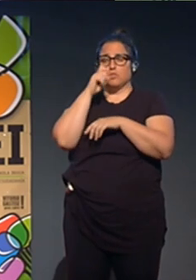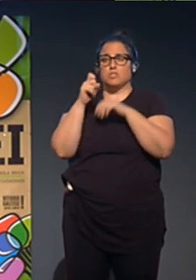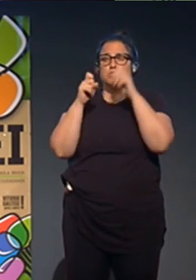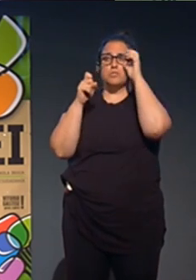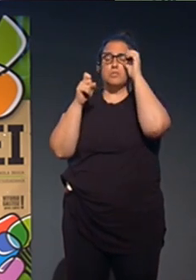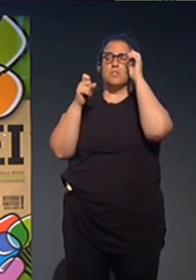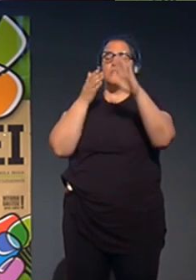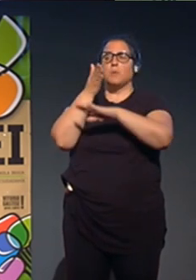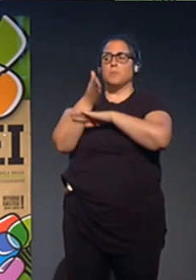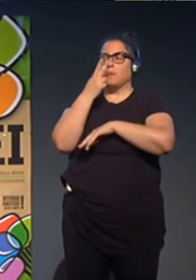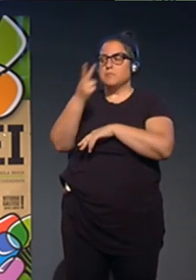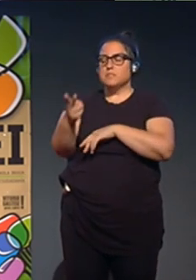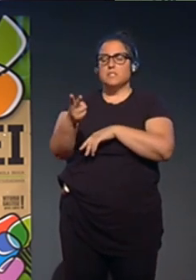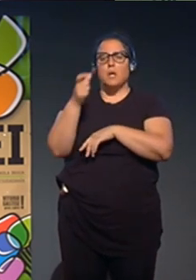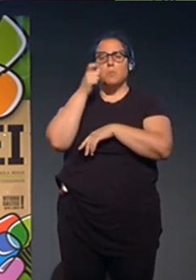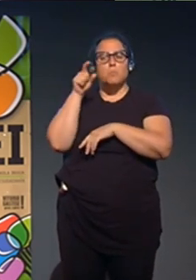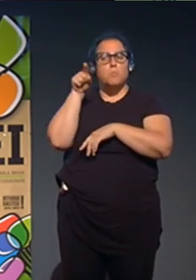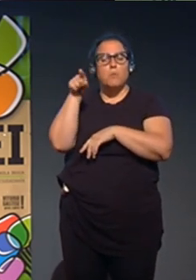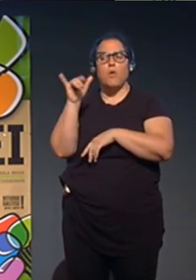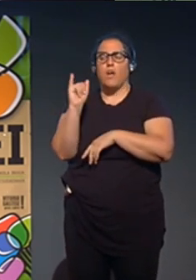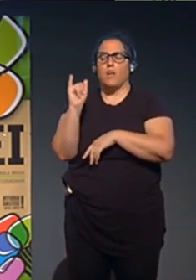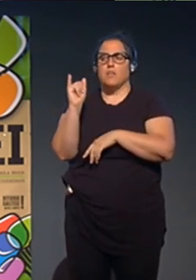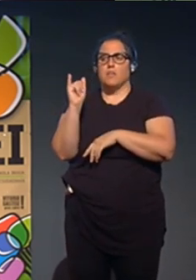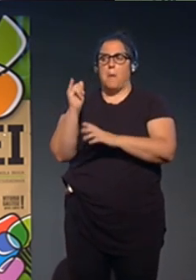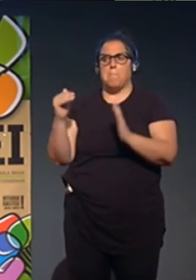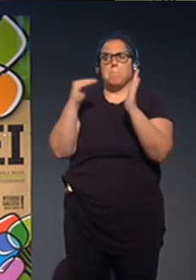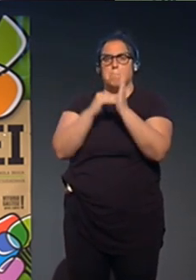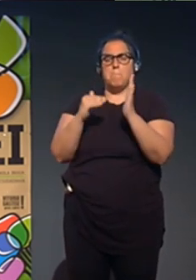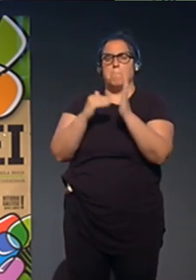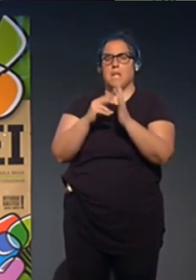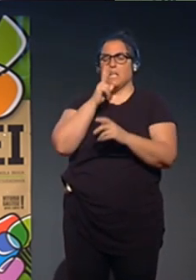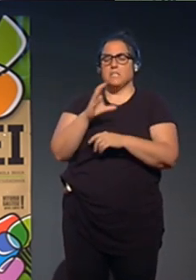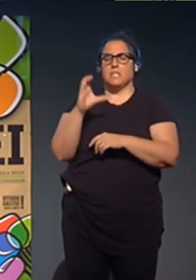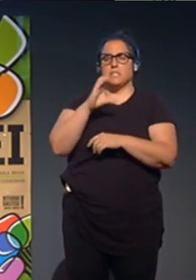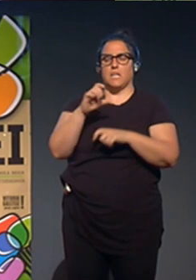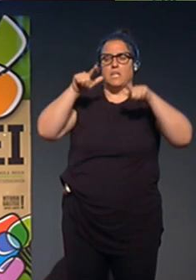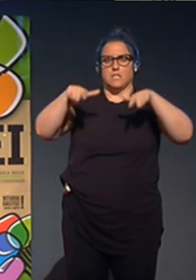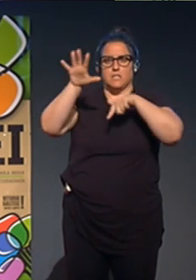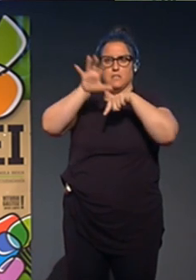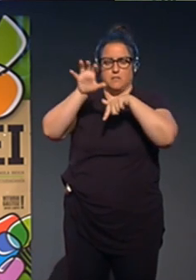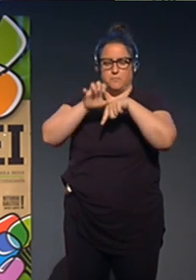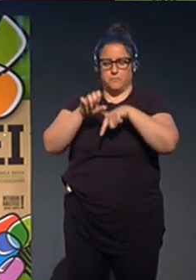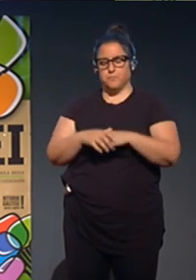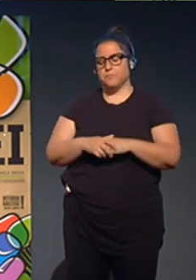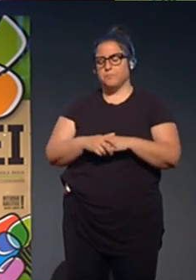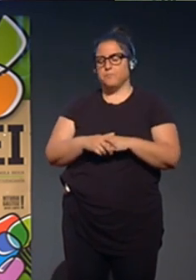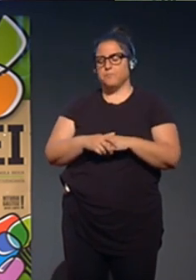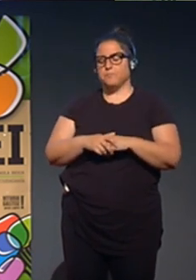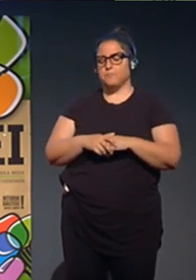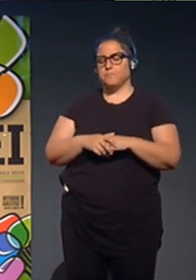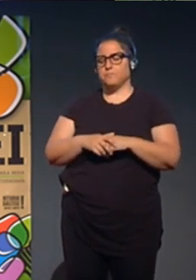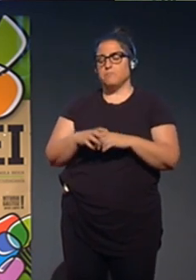a una amiga suya y hemos vimos que en el pueblo había varios miles de hectáreas de placas fotovoltaicas y estando